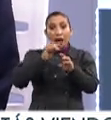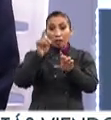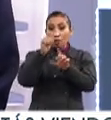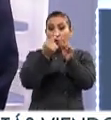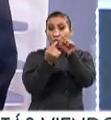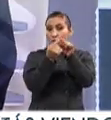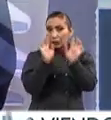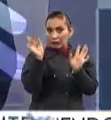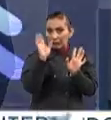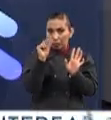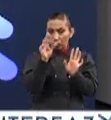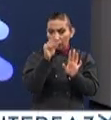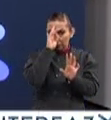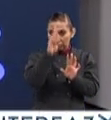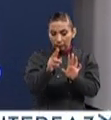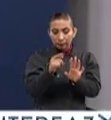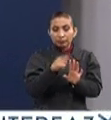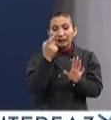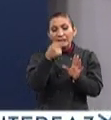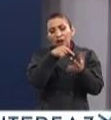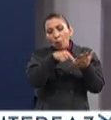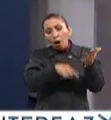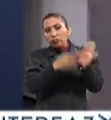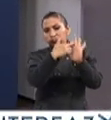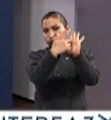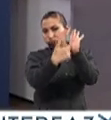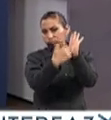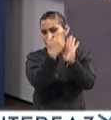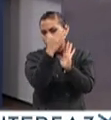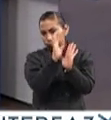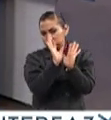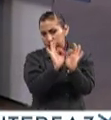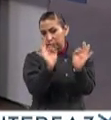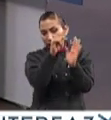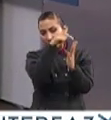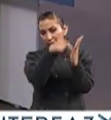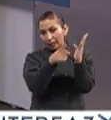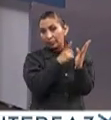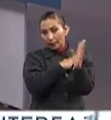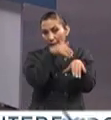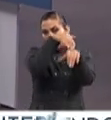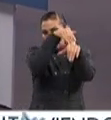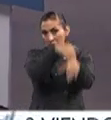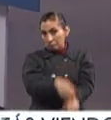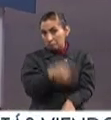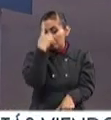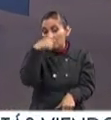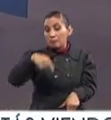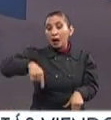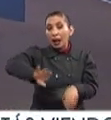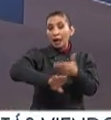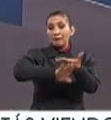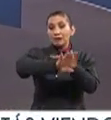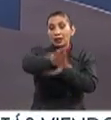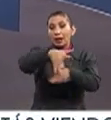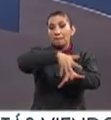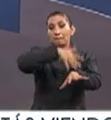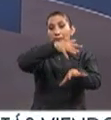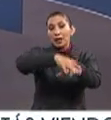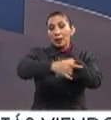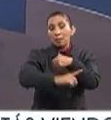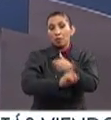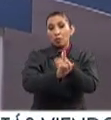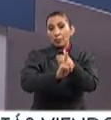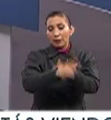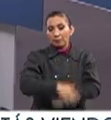punta. Entonces, esas serían como las medidas básicas que el paciente debe tomar en cuenta para evitar este